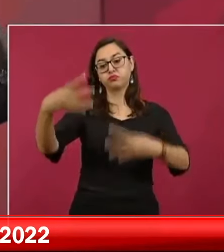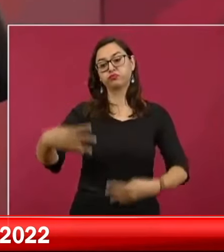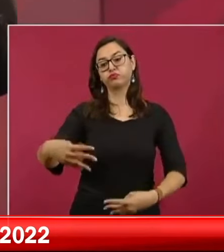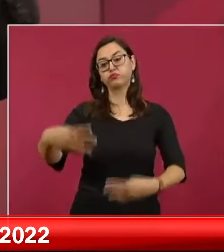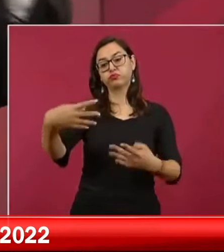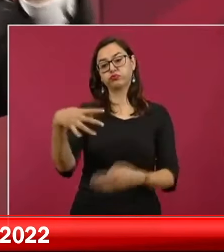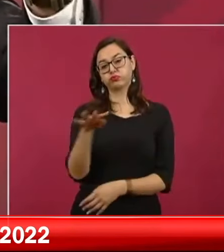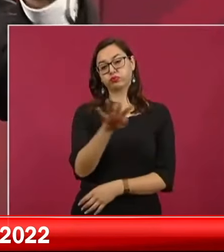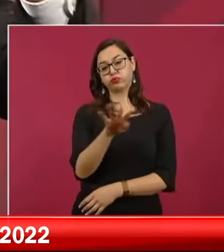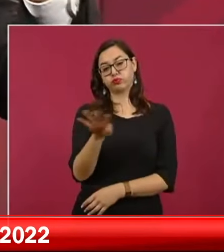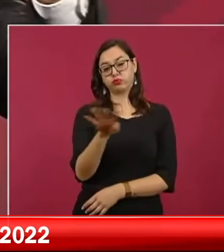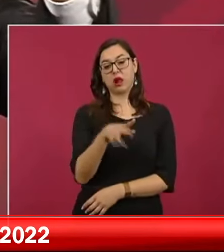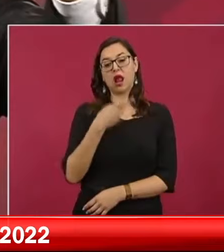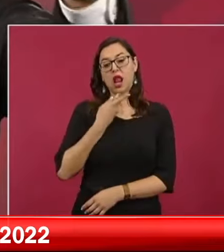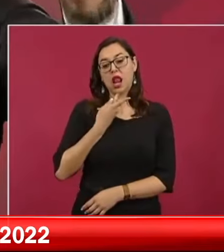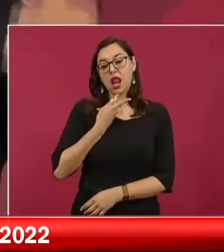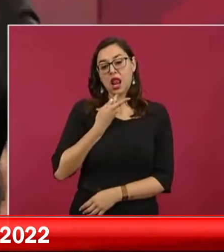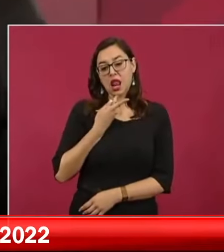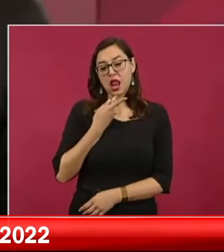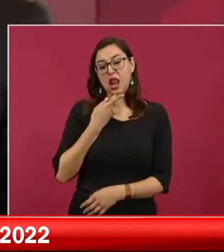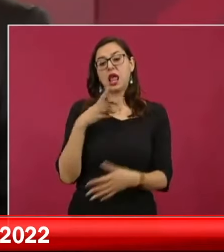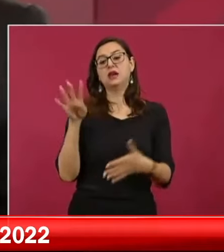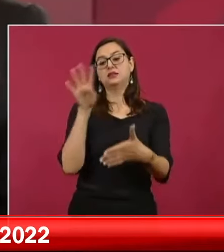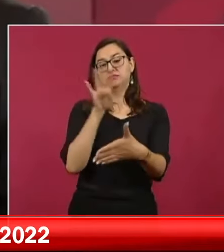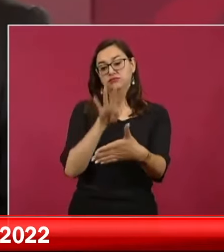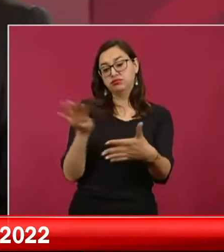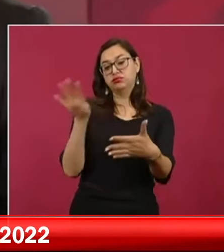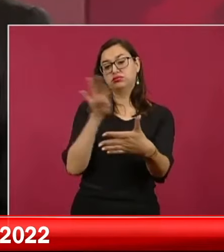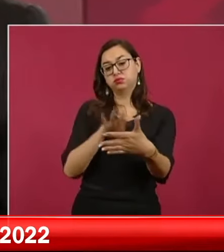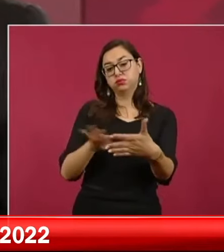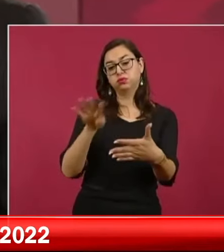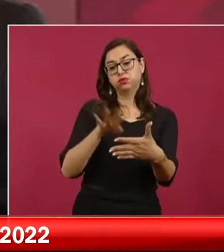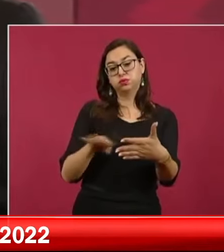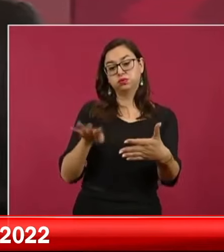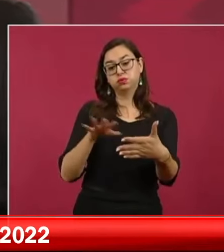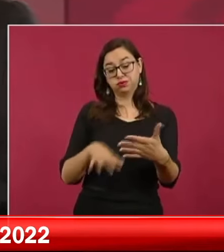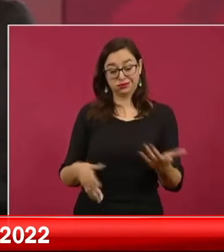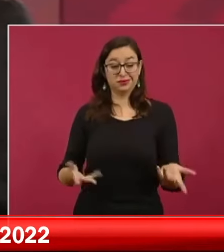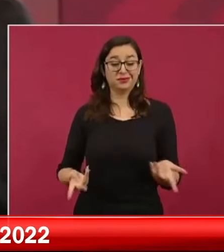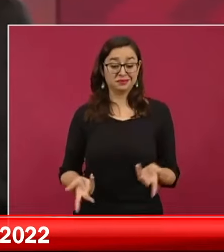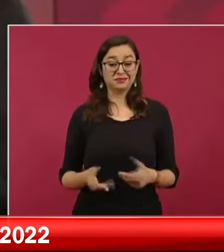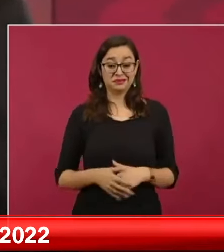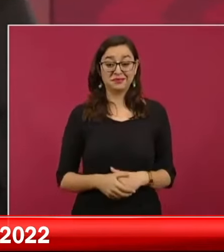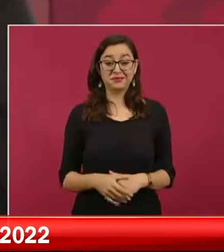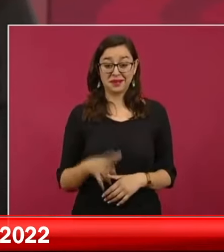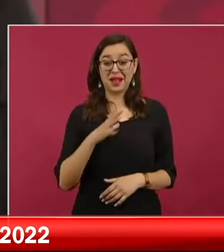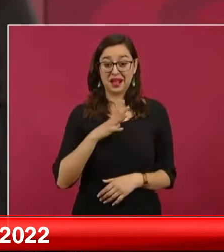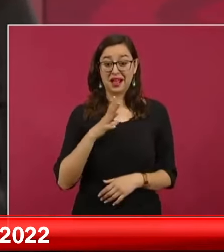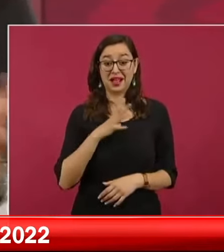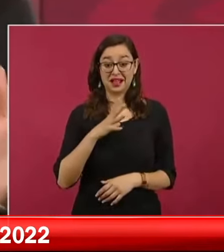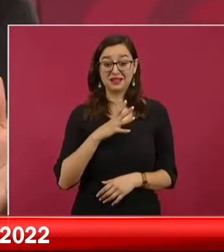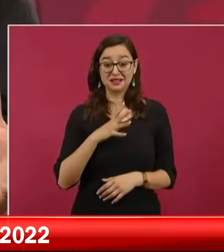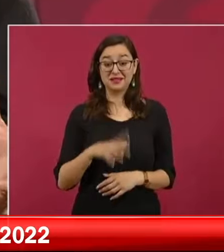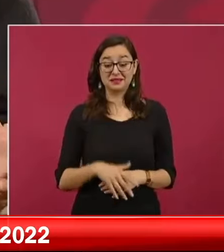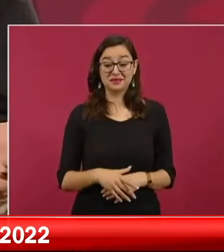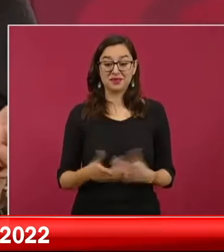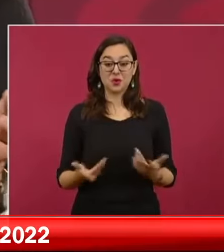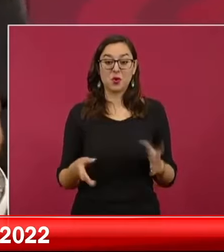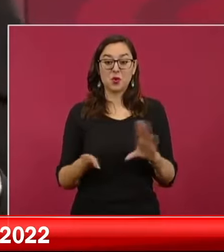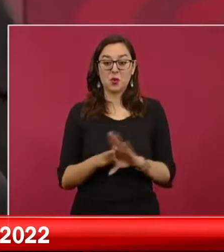para la gente no que no conoce sobre estos